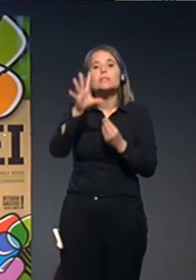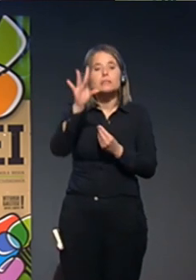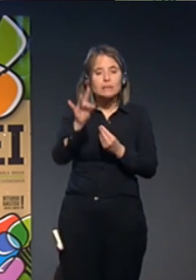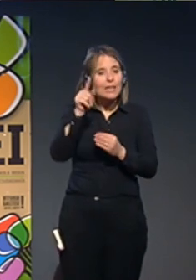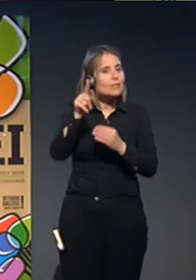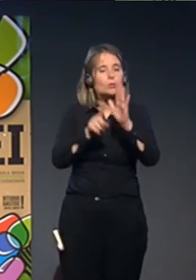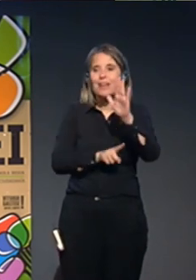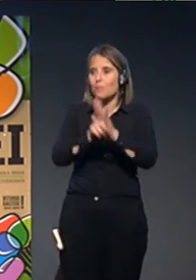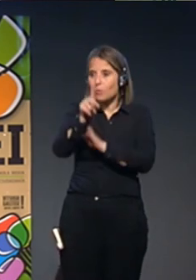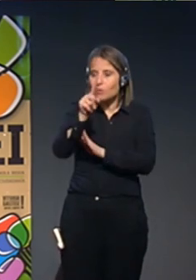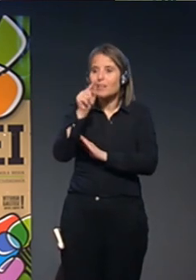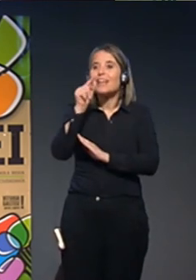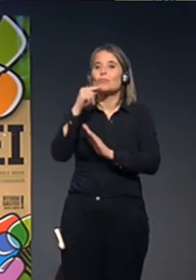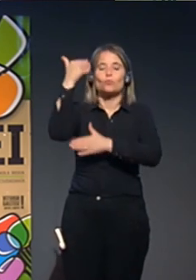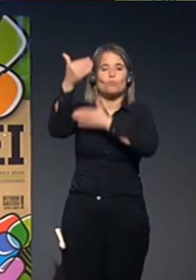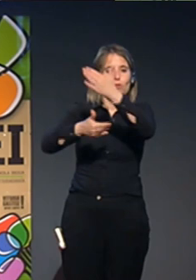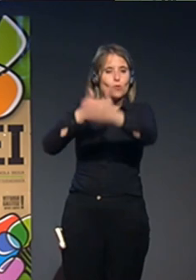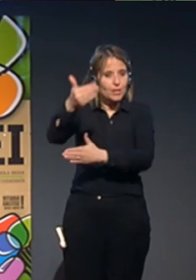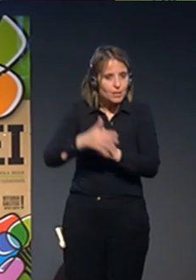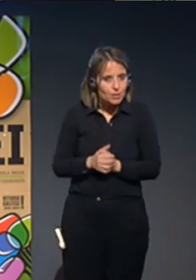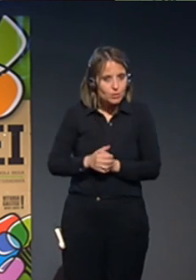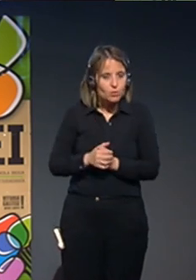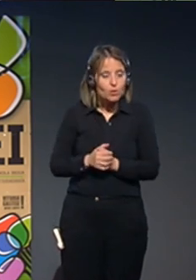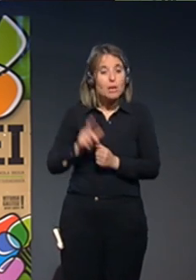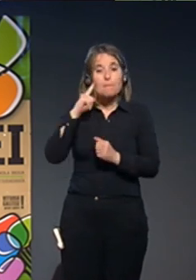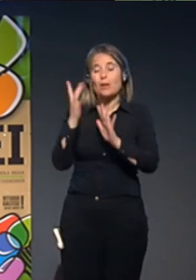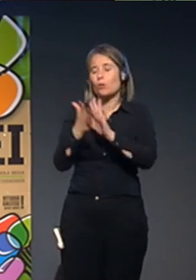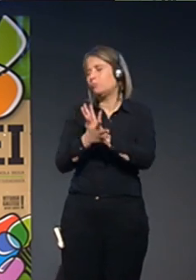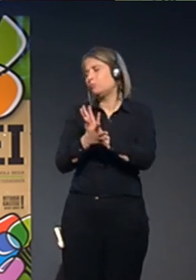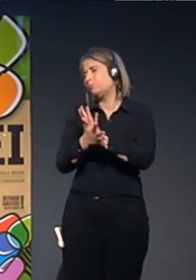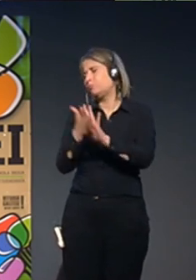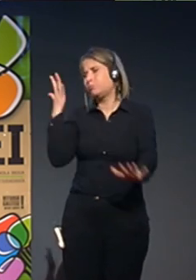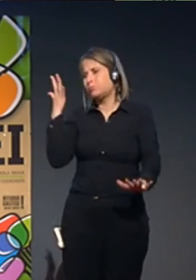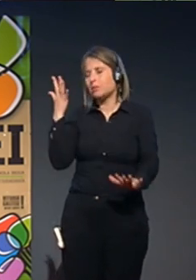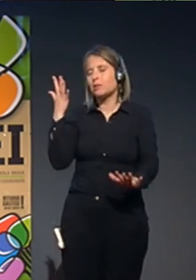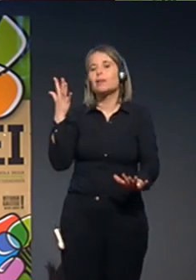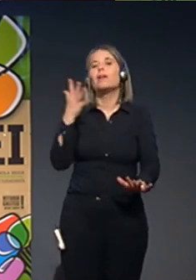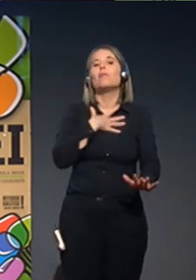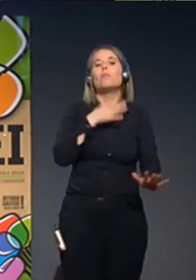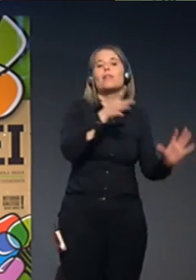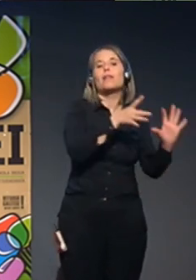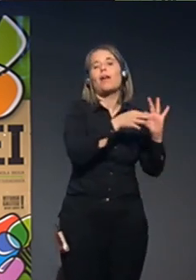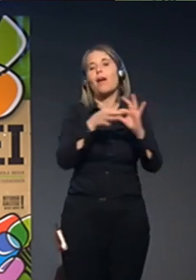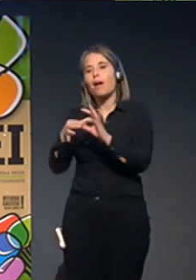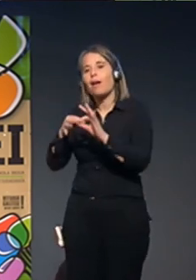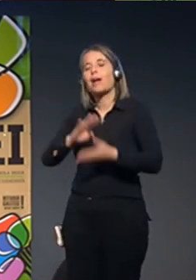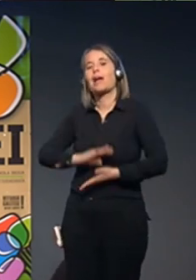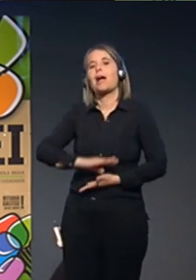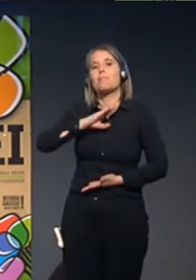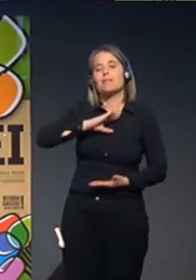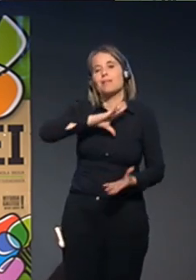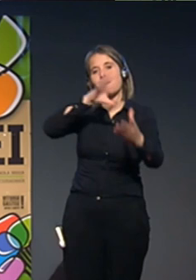evolución eso es progreso Pero una velocidad tal que era compatible con la capacidad